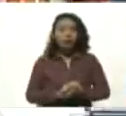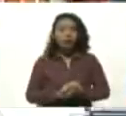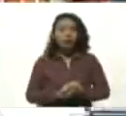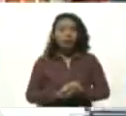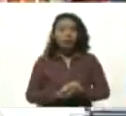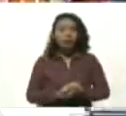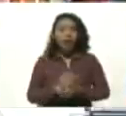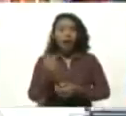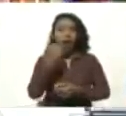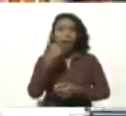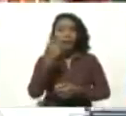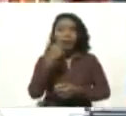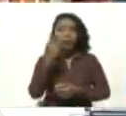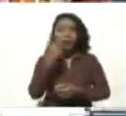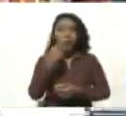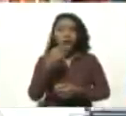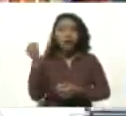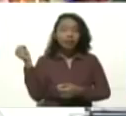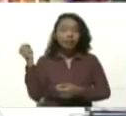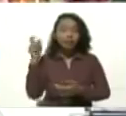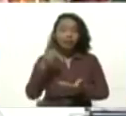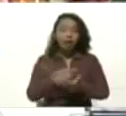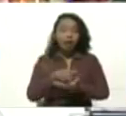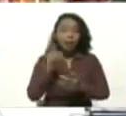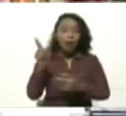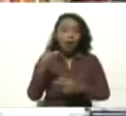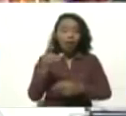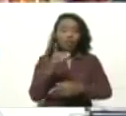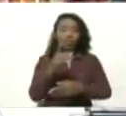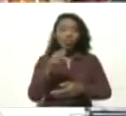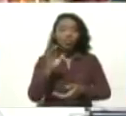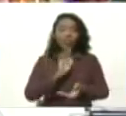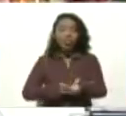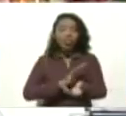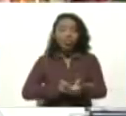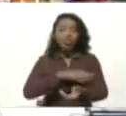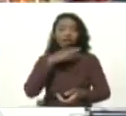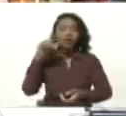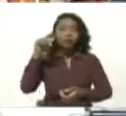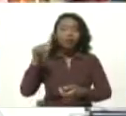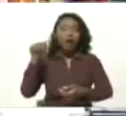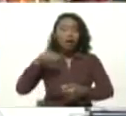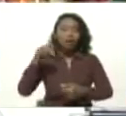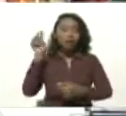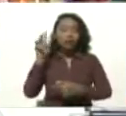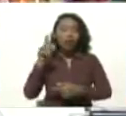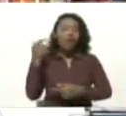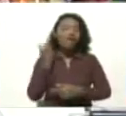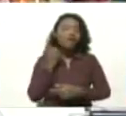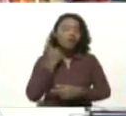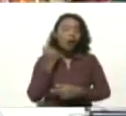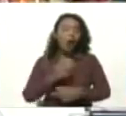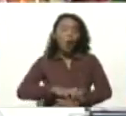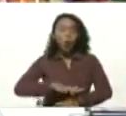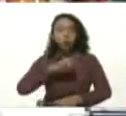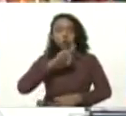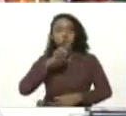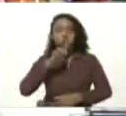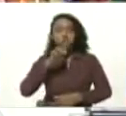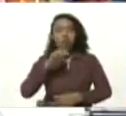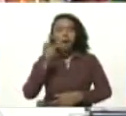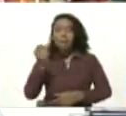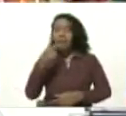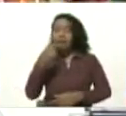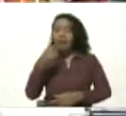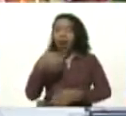Las medicinas que llegaron para los diabéticos de Venezuela, para las enfermedades catastróficas, las